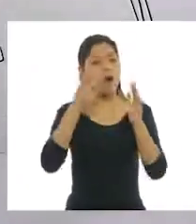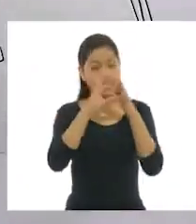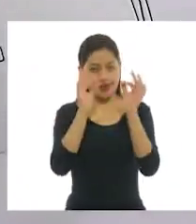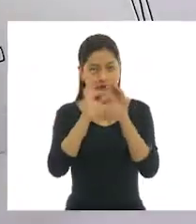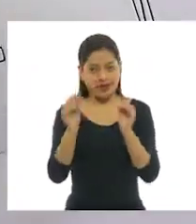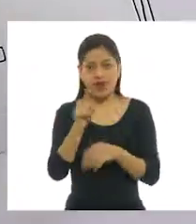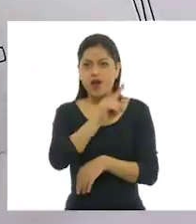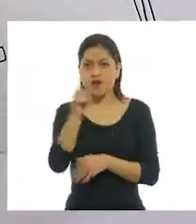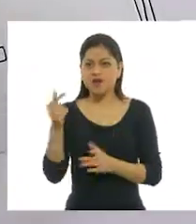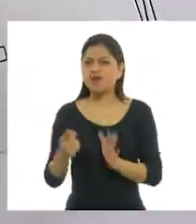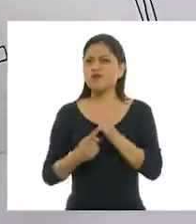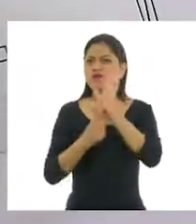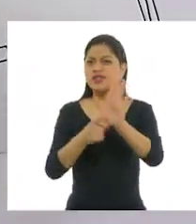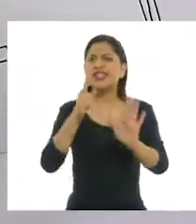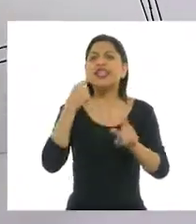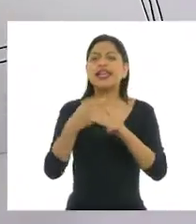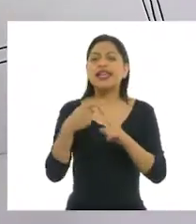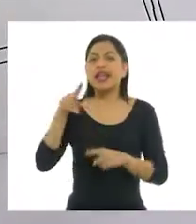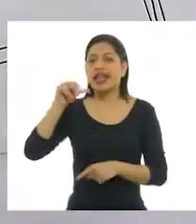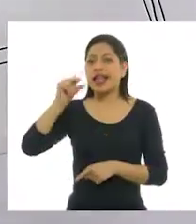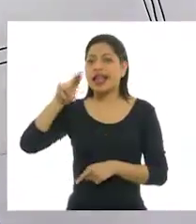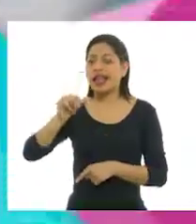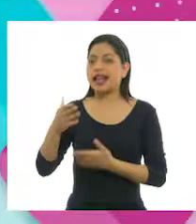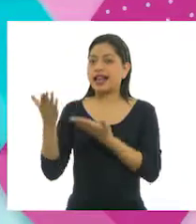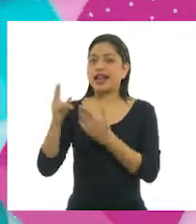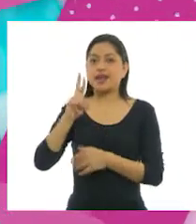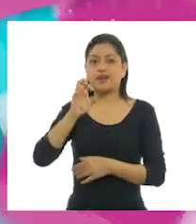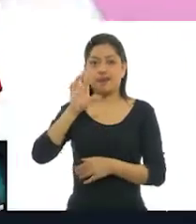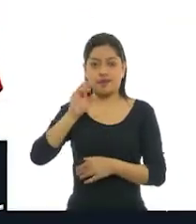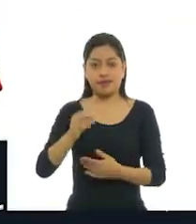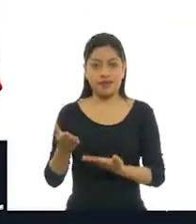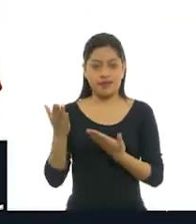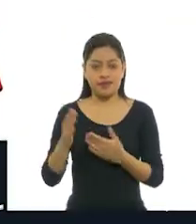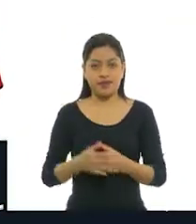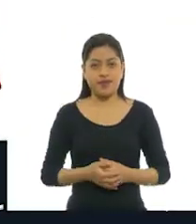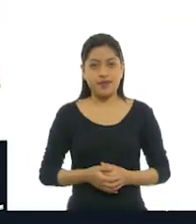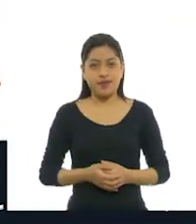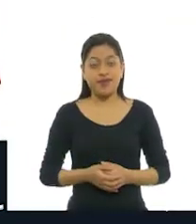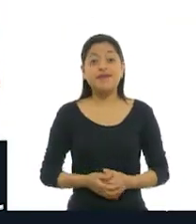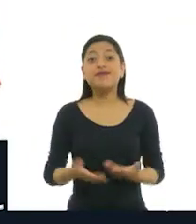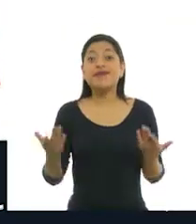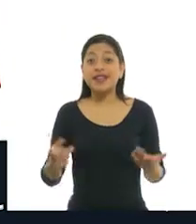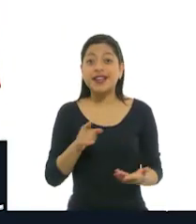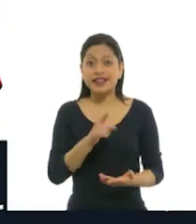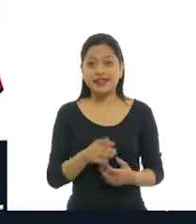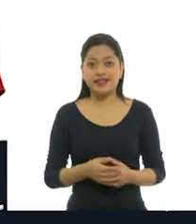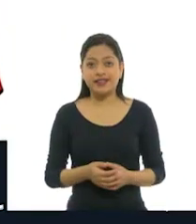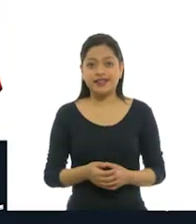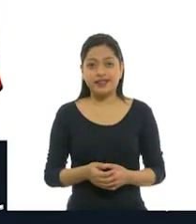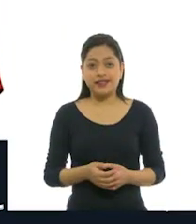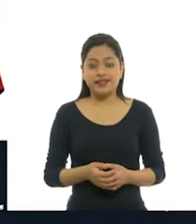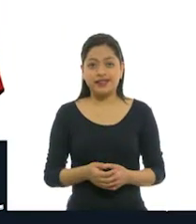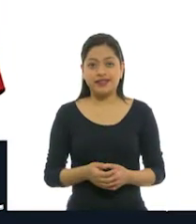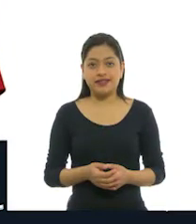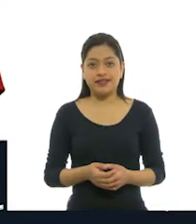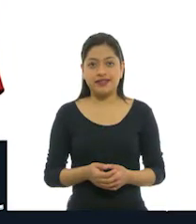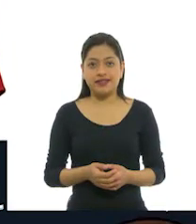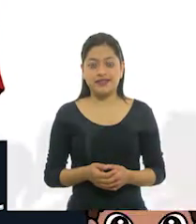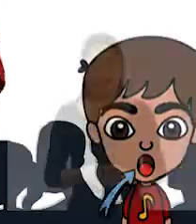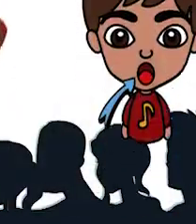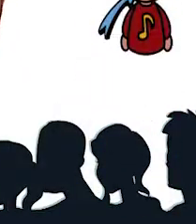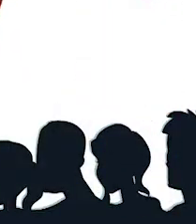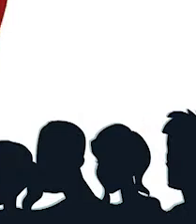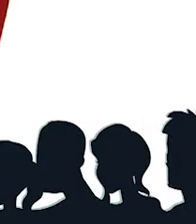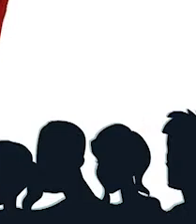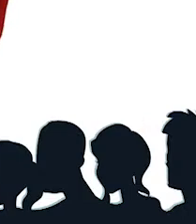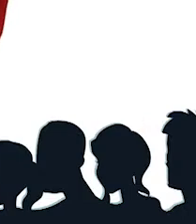ver qué tienen preparado para nosotros Anita y Vero. ¡Adelante! Chicos, ¿recuerdan que la semana anterior vimos la colocación